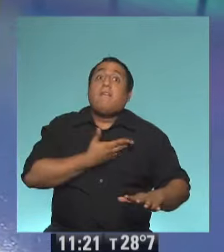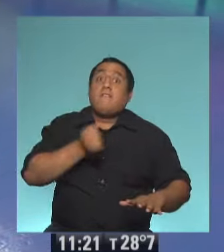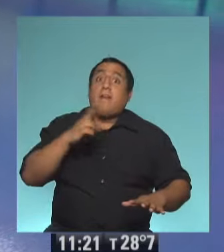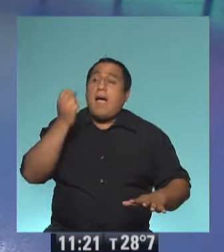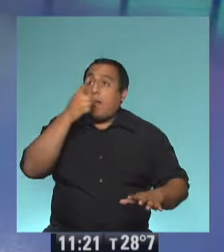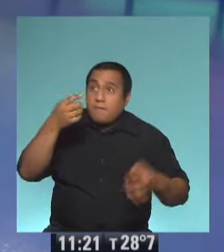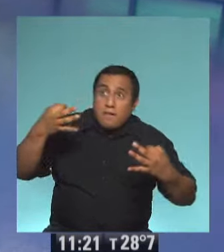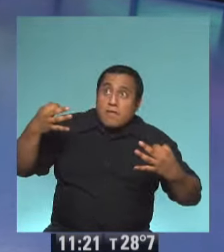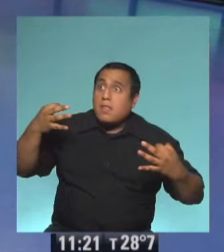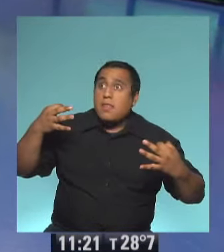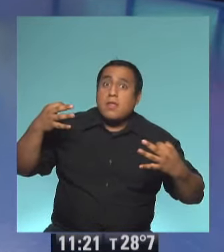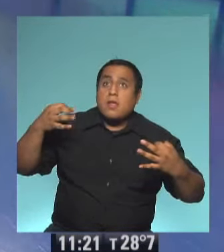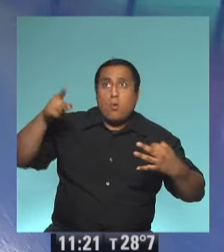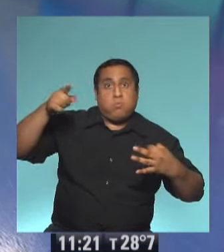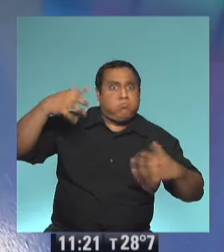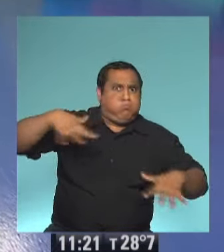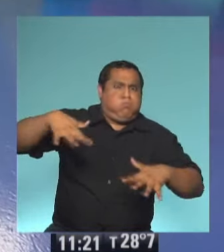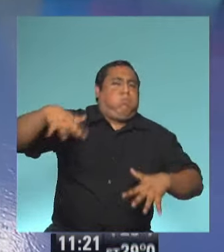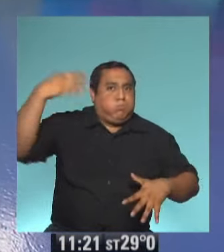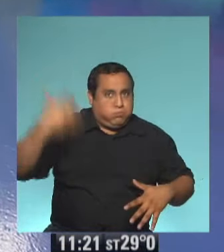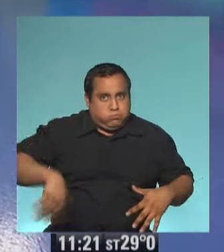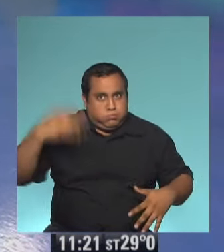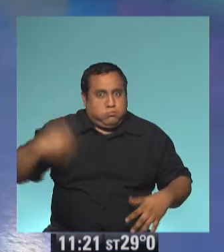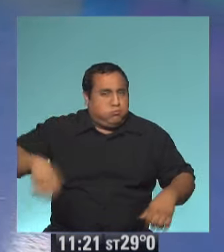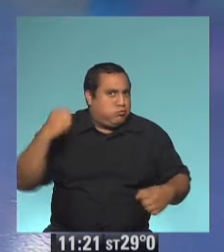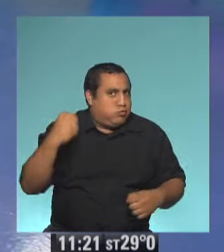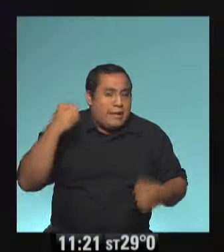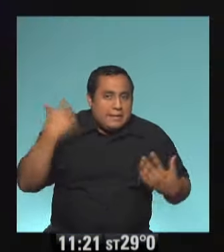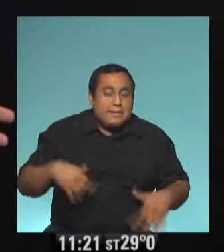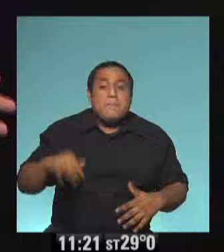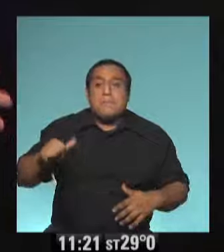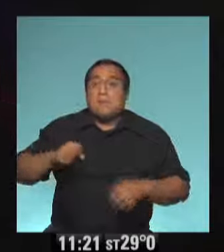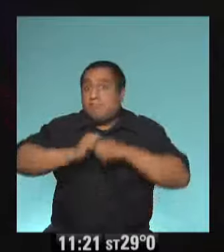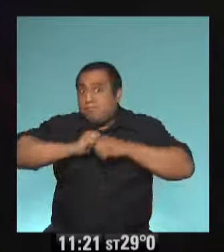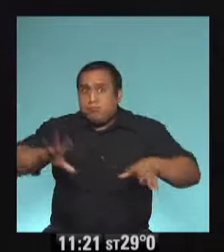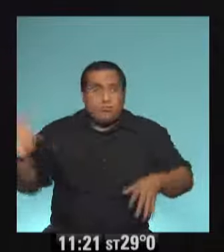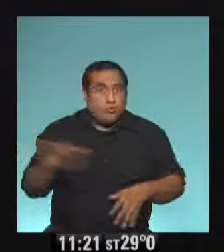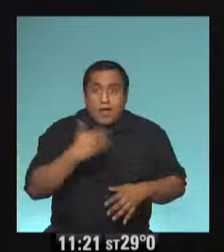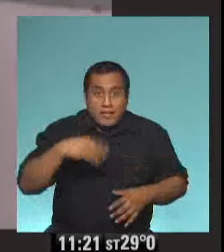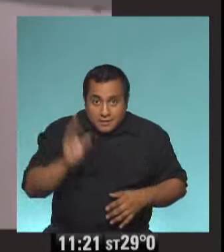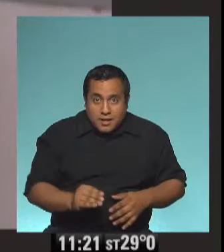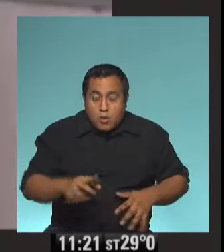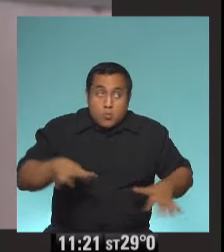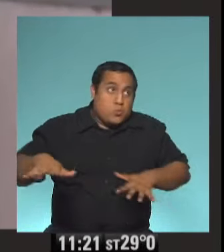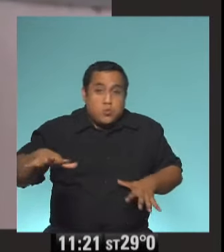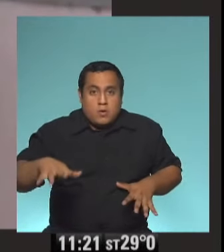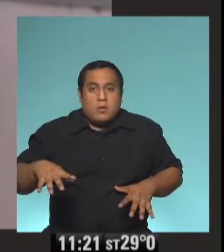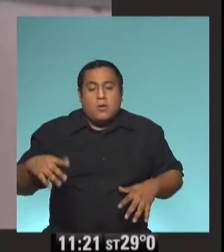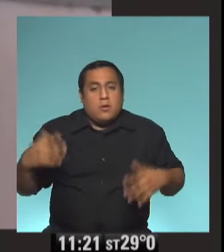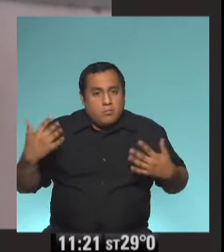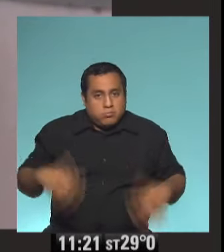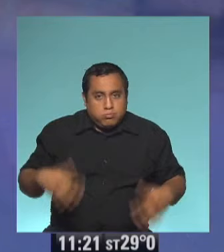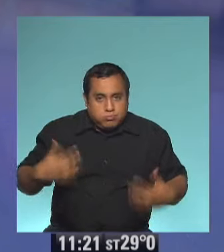¿Bien? Llegó fuerte el timbre allá, me parece. Uy, llegó el timbre a todo el país. ¿Sí? Me quise agarrar de acá normal. Y seguí girando.